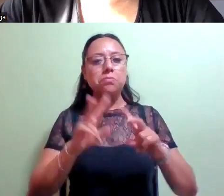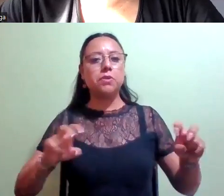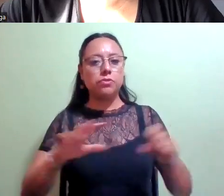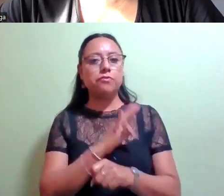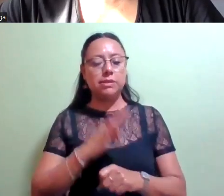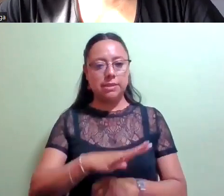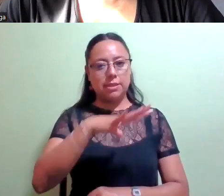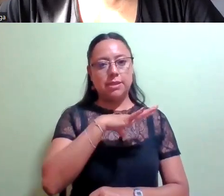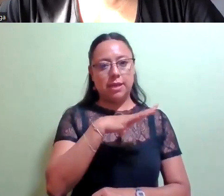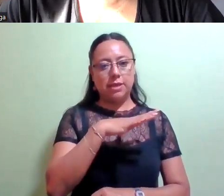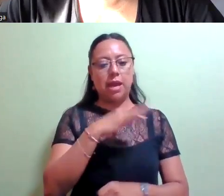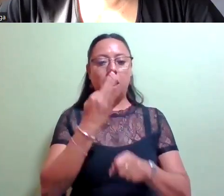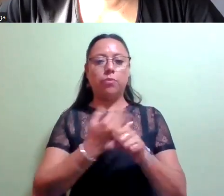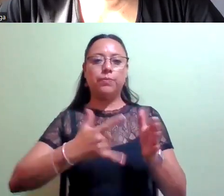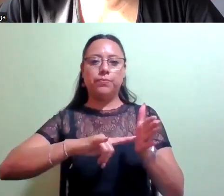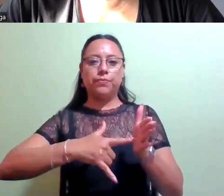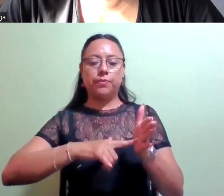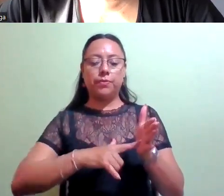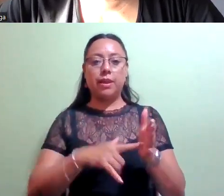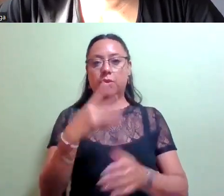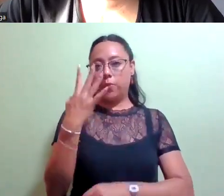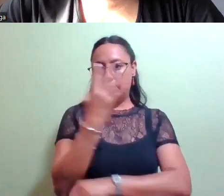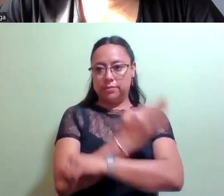quórum legal y siendo las